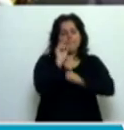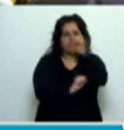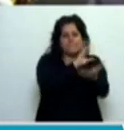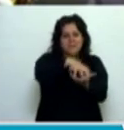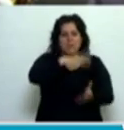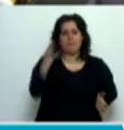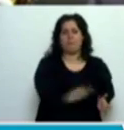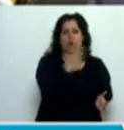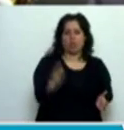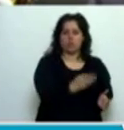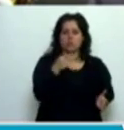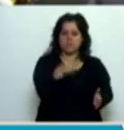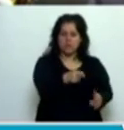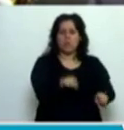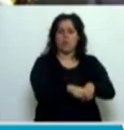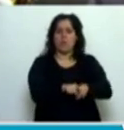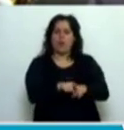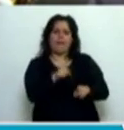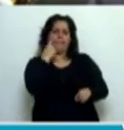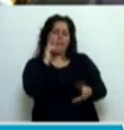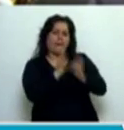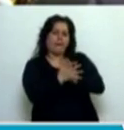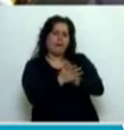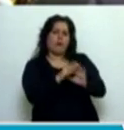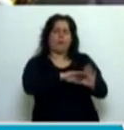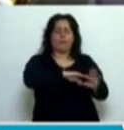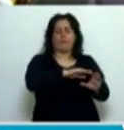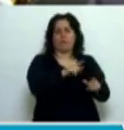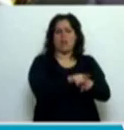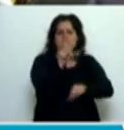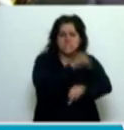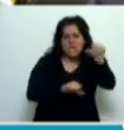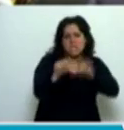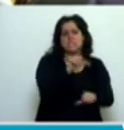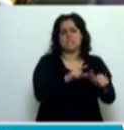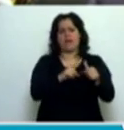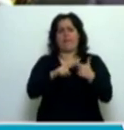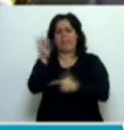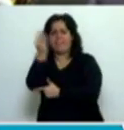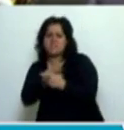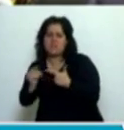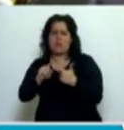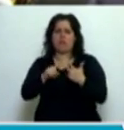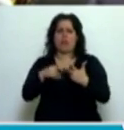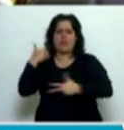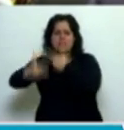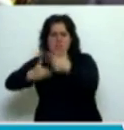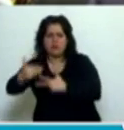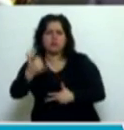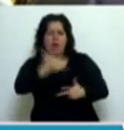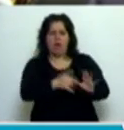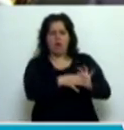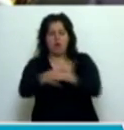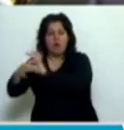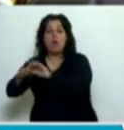frontera tecnológica y en la frontera del diseño, en la frontera de la ciencia, en la frontera del desarrollo. Y